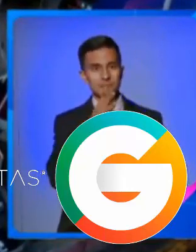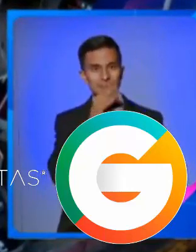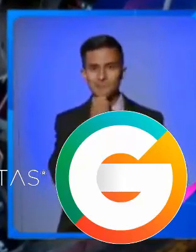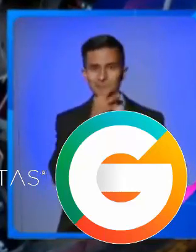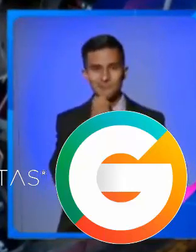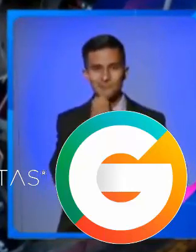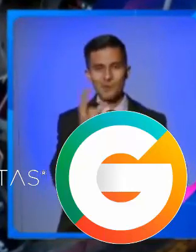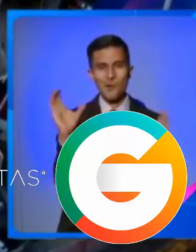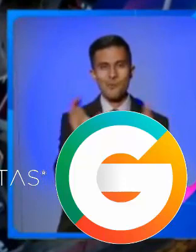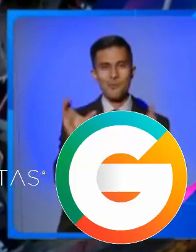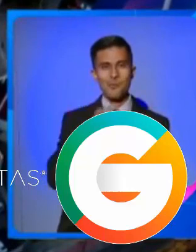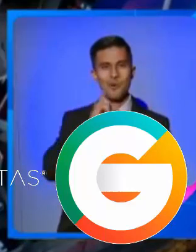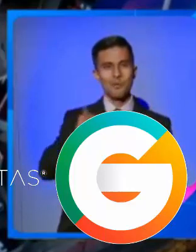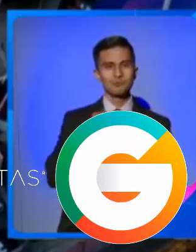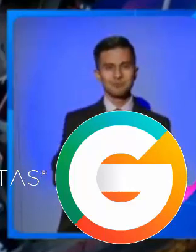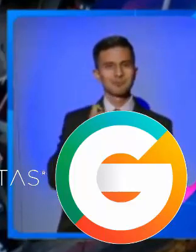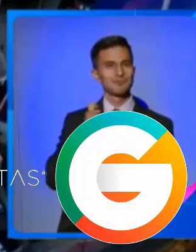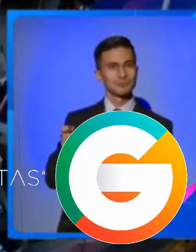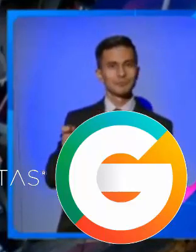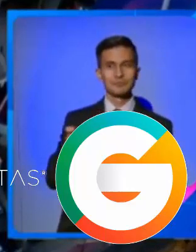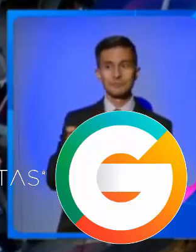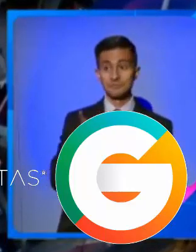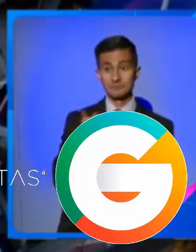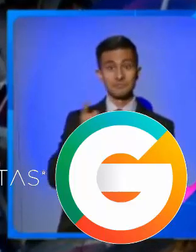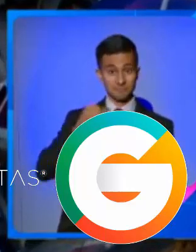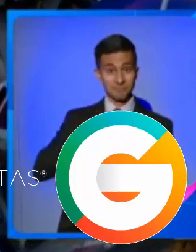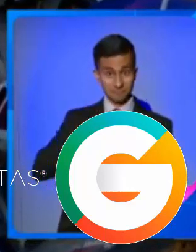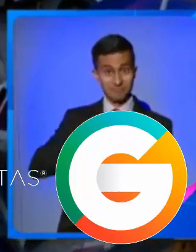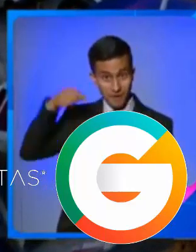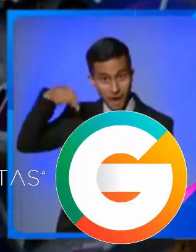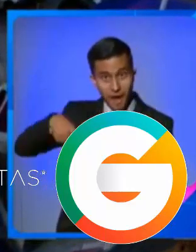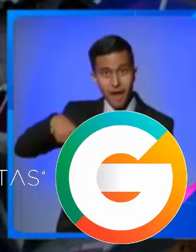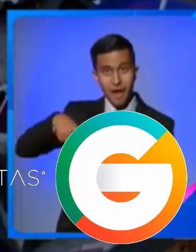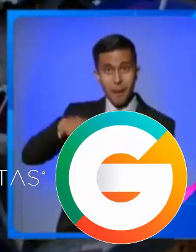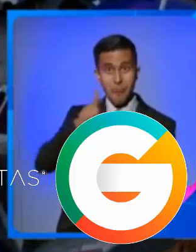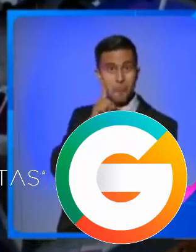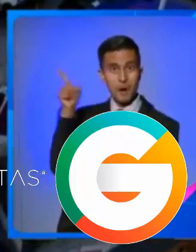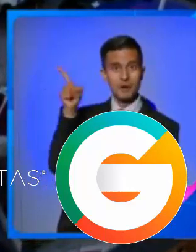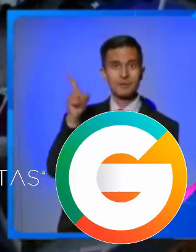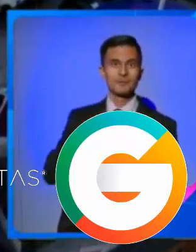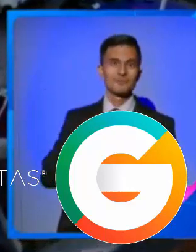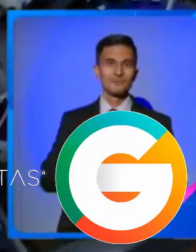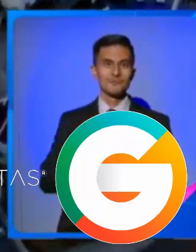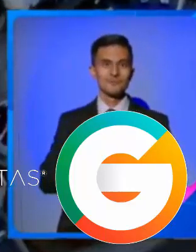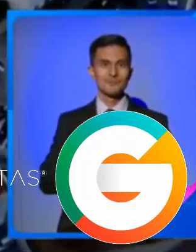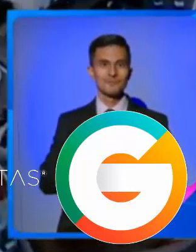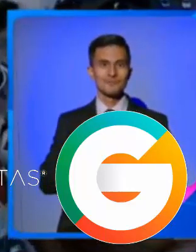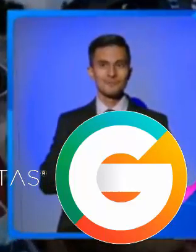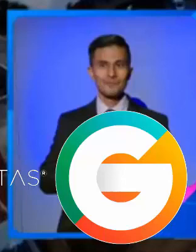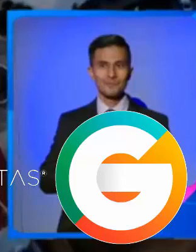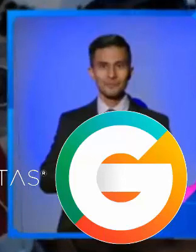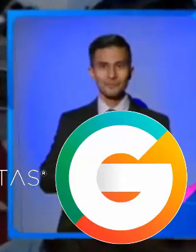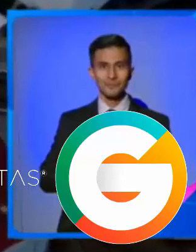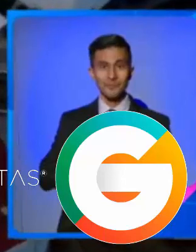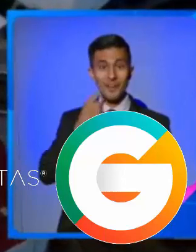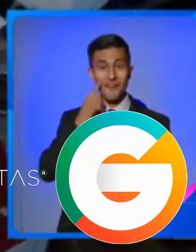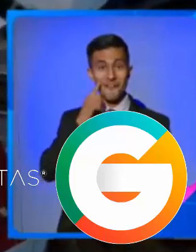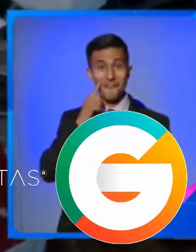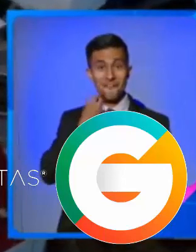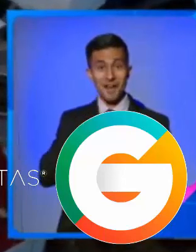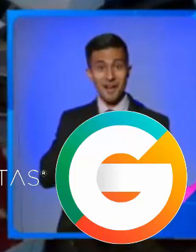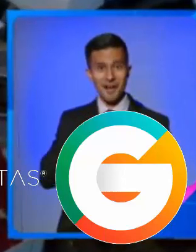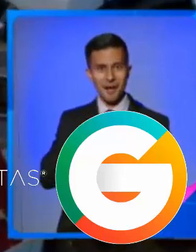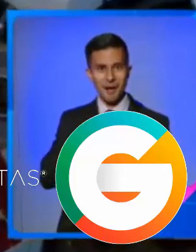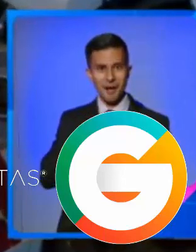internacional. Esta imagen que están viendo es en vivo. Ahorita van a poder comprobar lo que es en tiempo real.